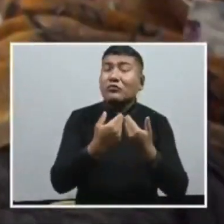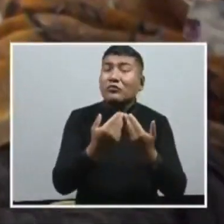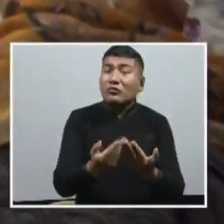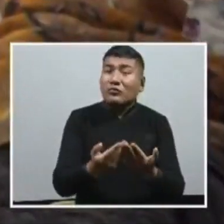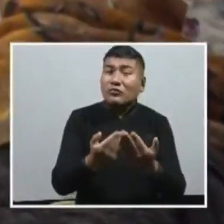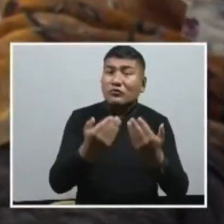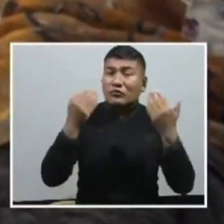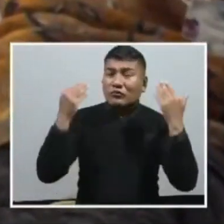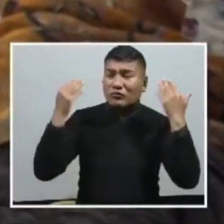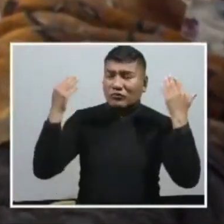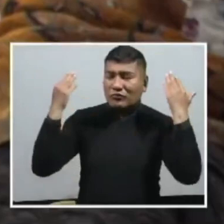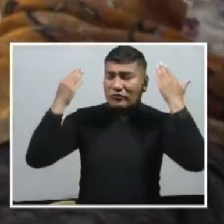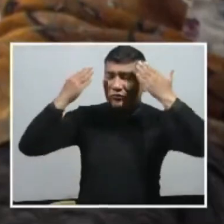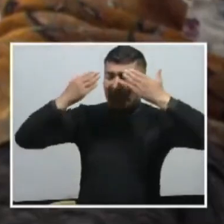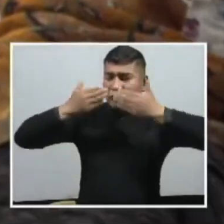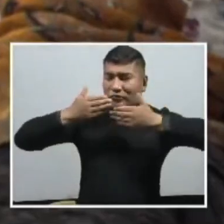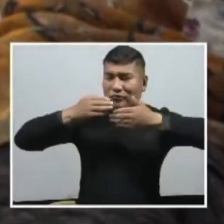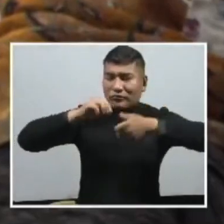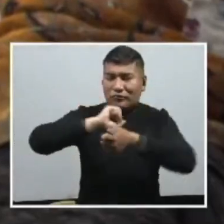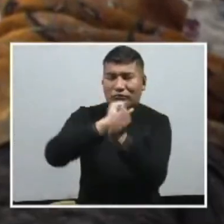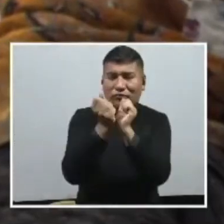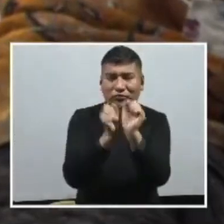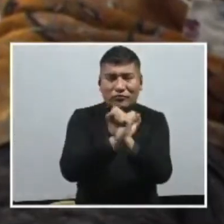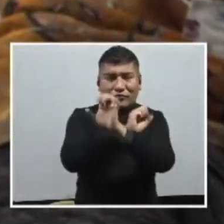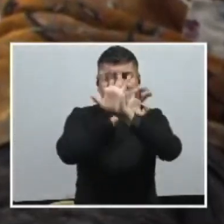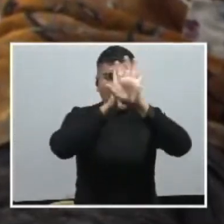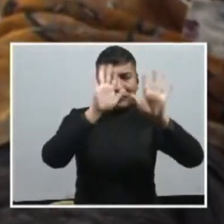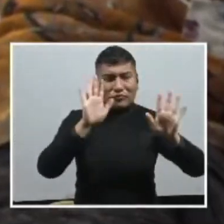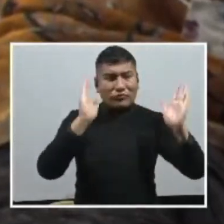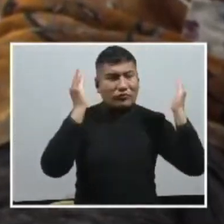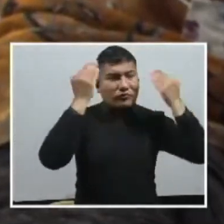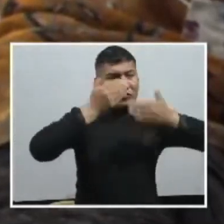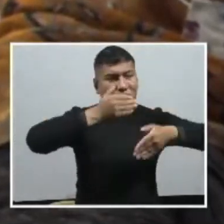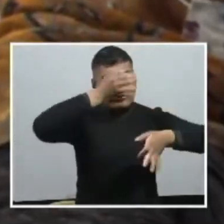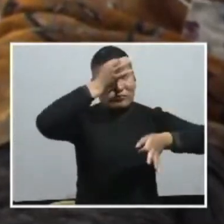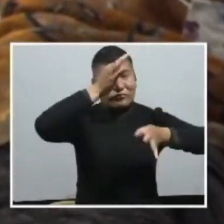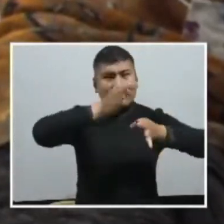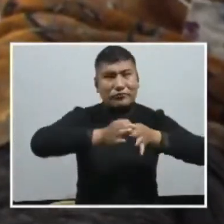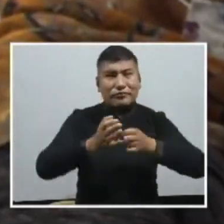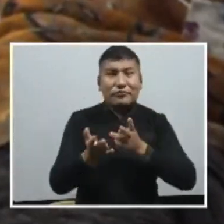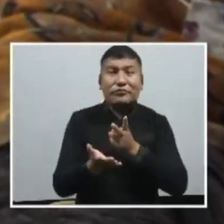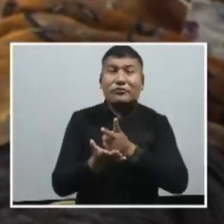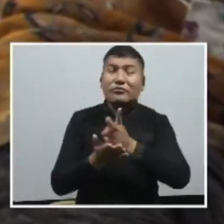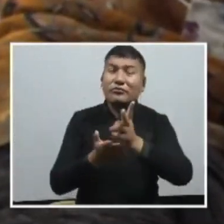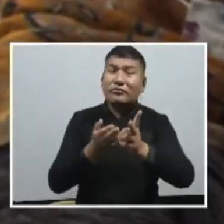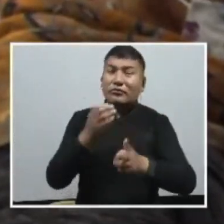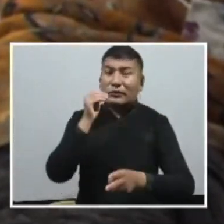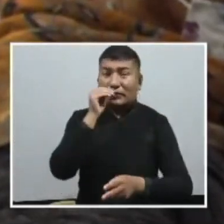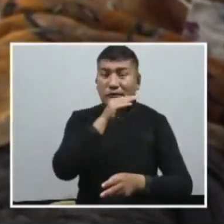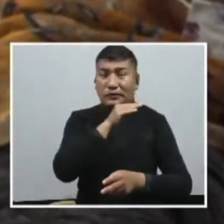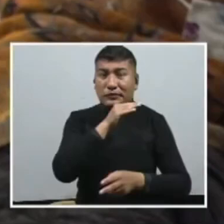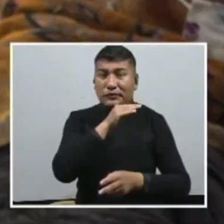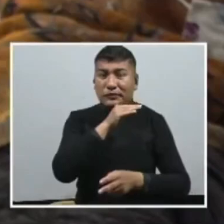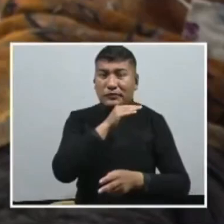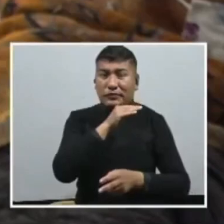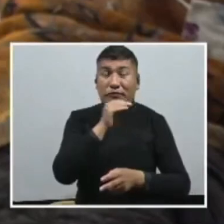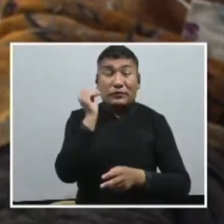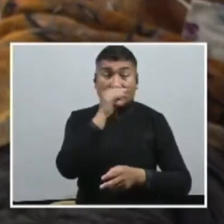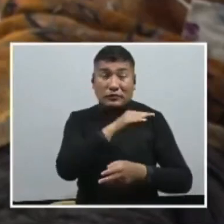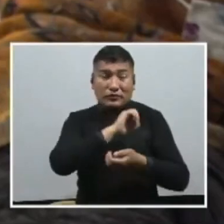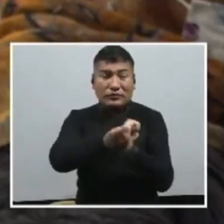las tinieblas a la luz, de la oscuridad a la fe, de la verdad, de la mentira, mejor dicho, a la